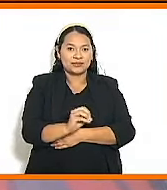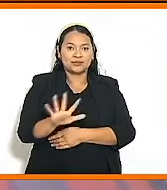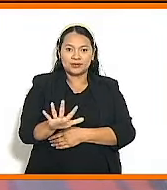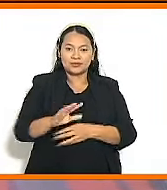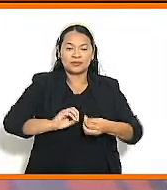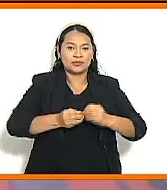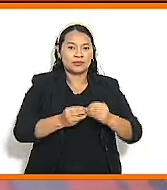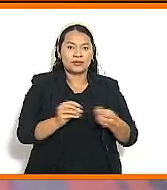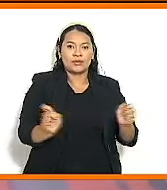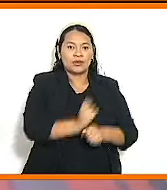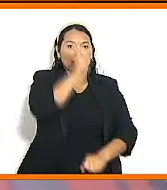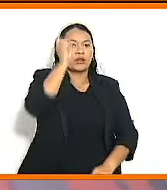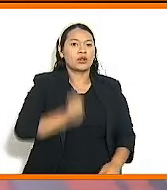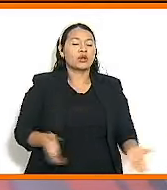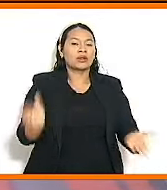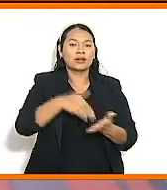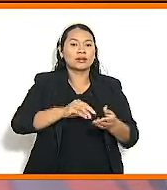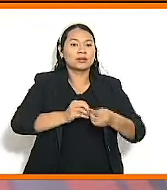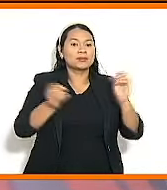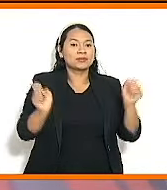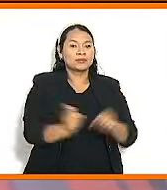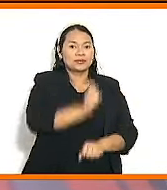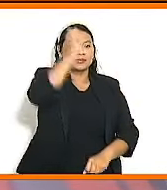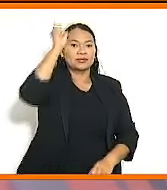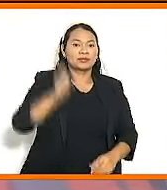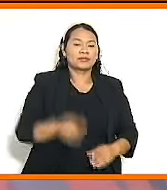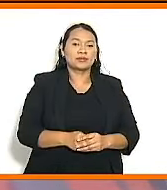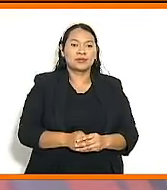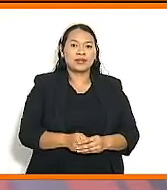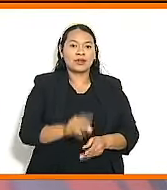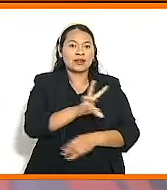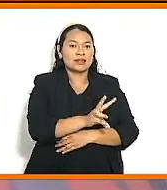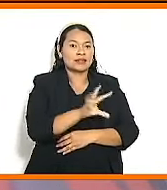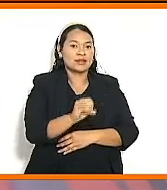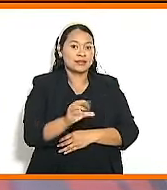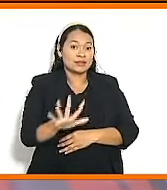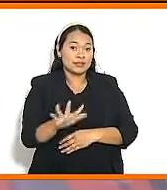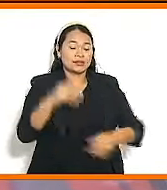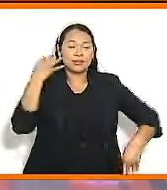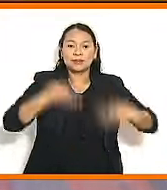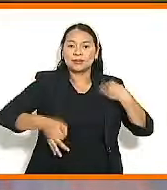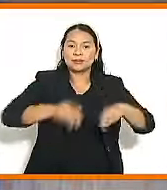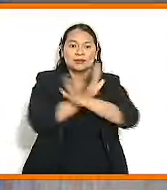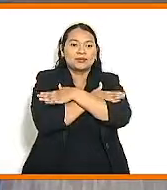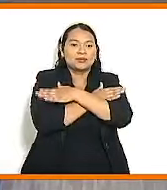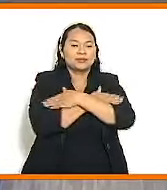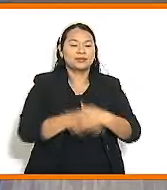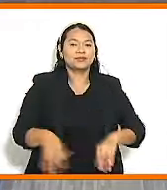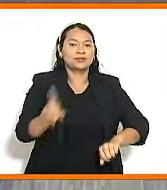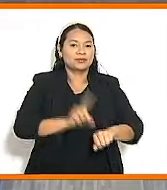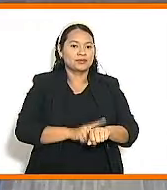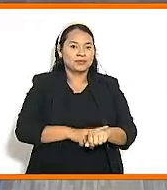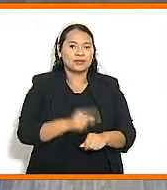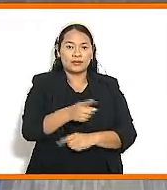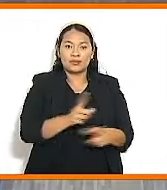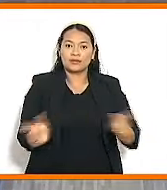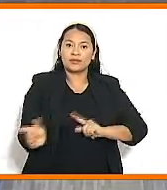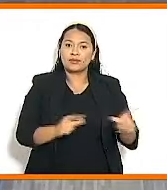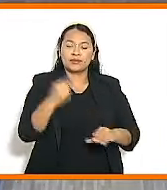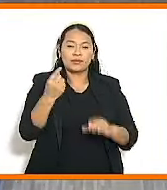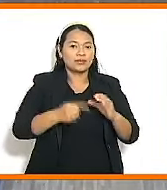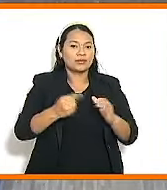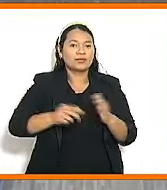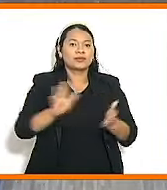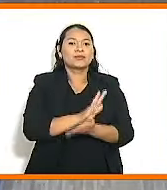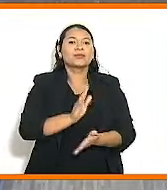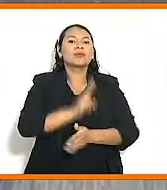5, con mucho gusto repito, el afortunado número ganador, 605. ¡Felicidades! Es momento que tengas tu catrachada en mano